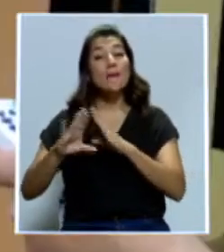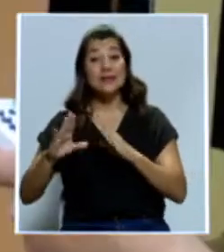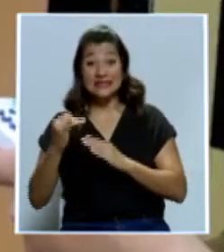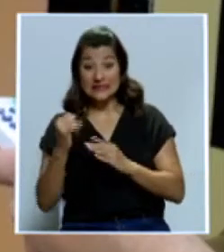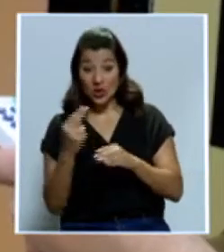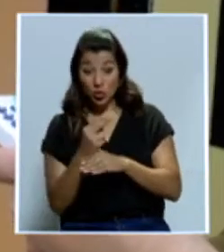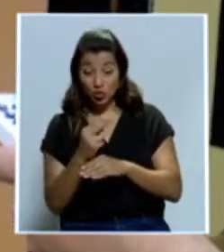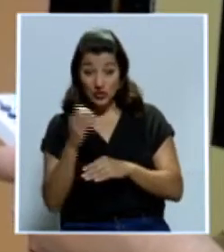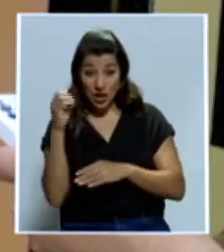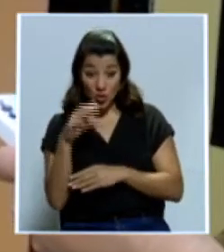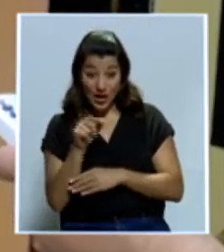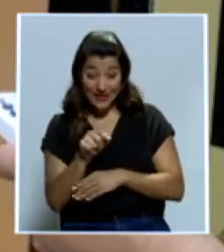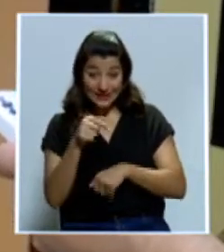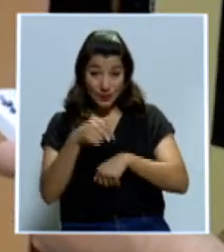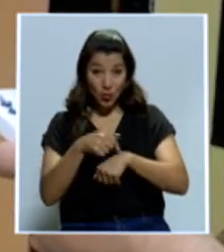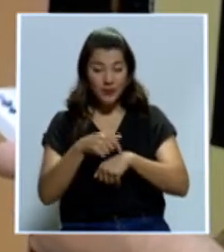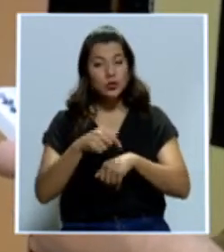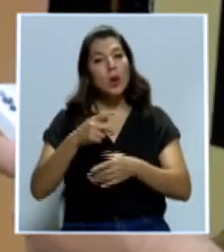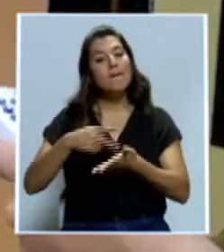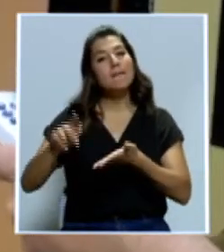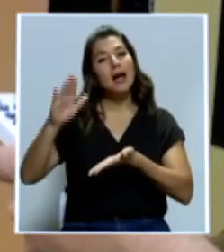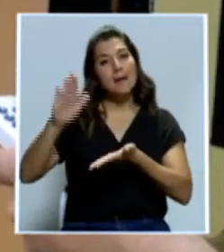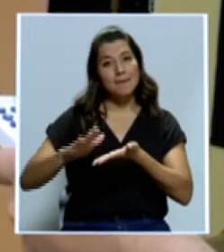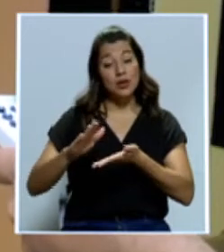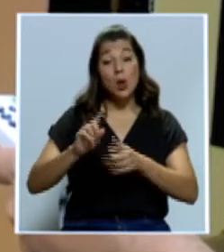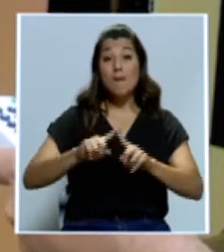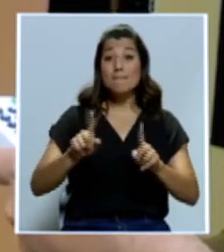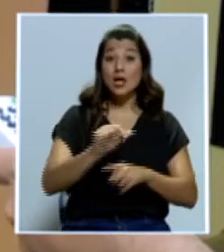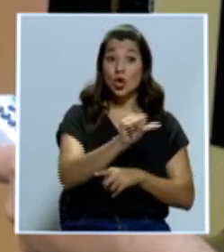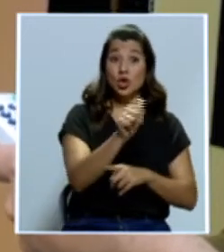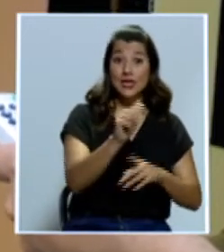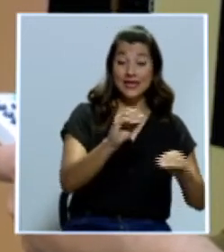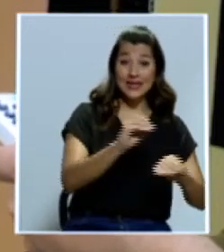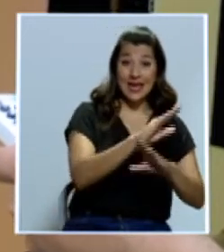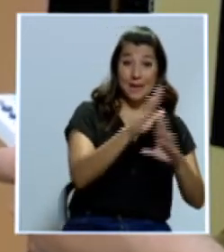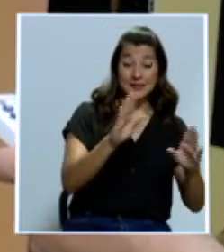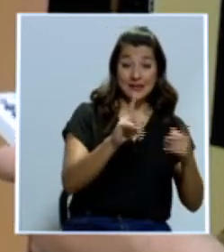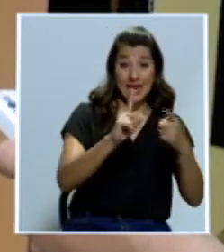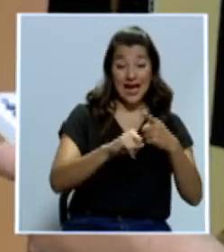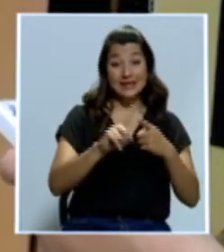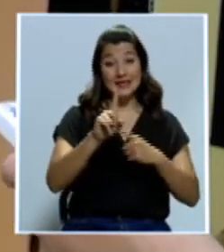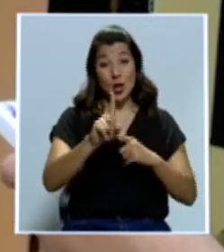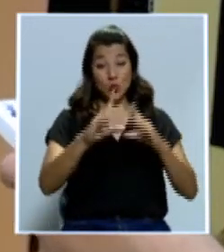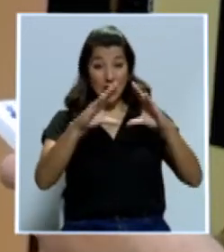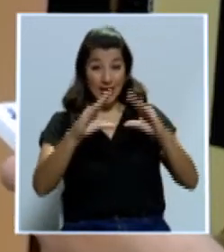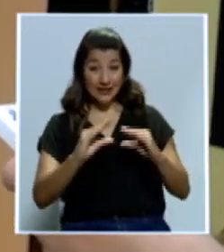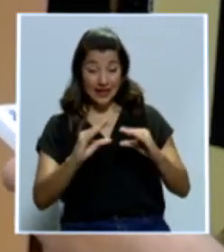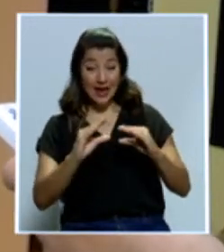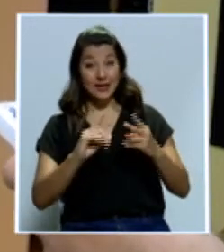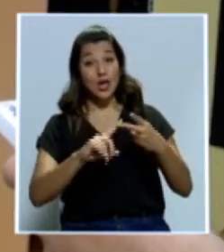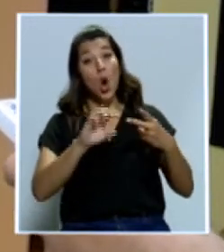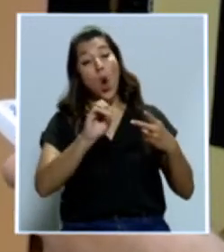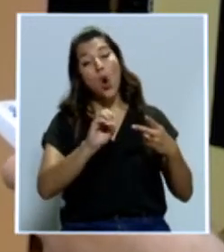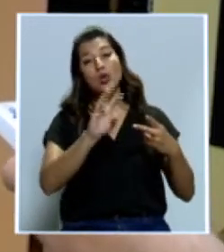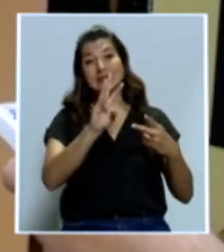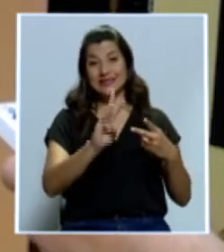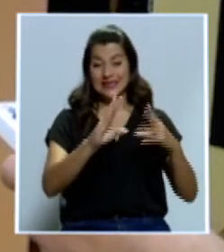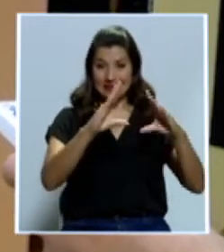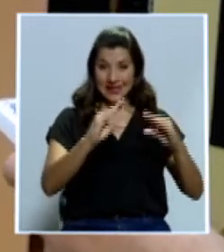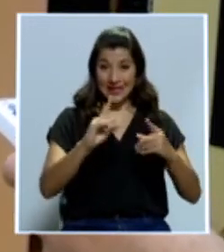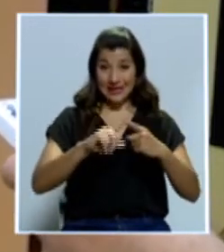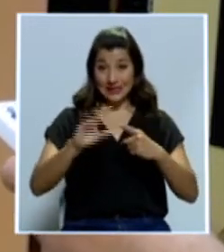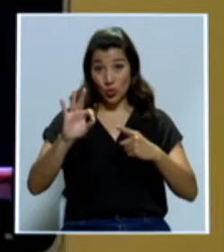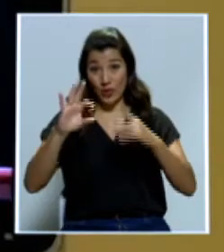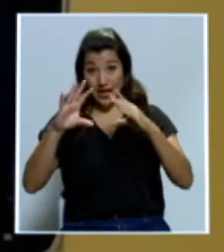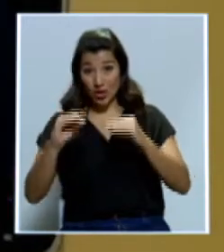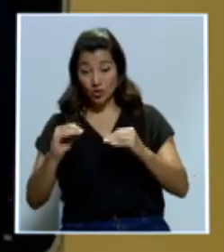kilowatt hora que si la usara en horario de punta, que va de 10:01 de la mañana a 1 p.m. y de 6:01 p.m. a 9